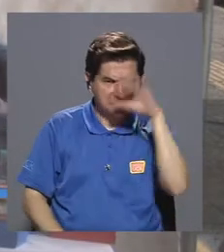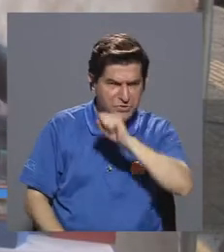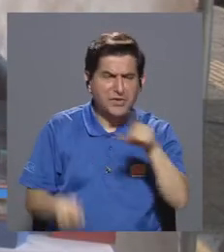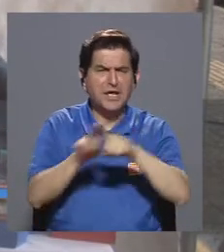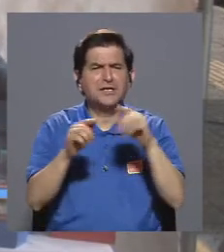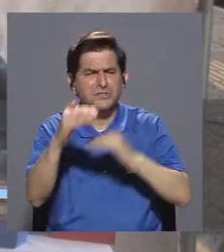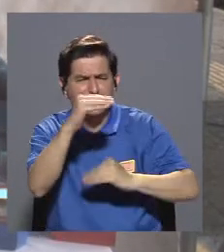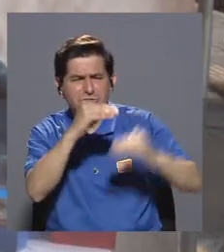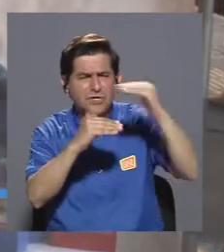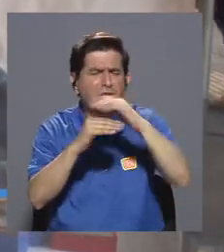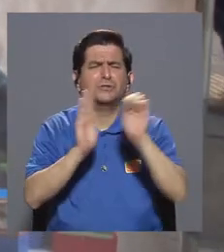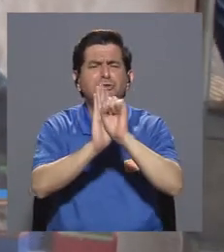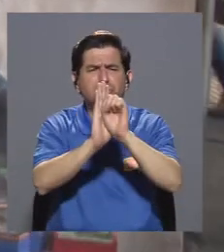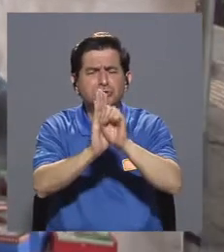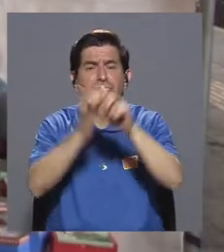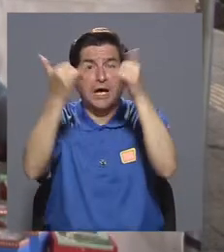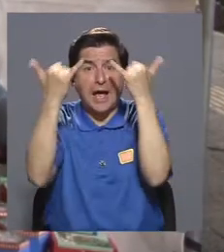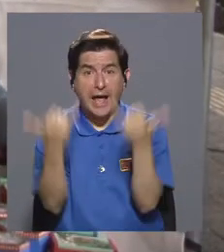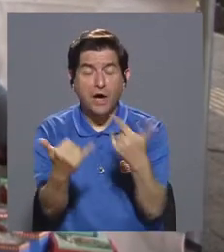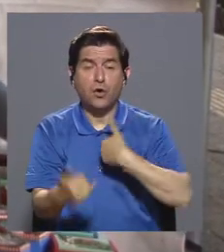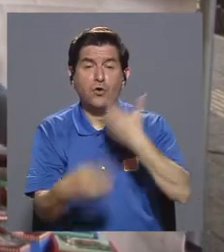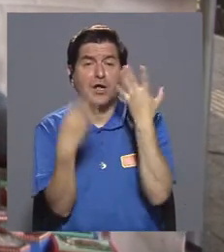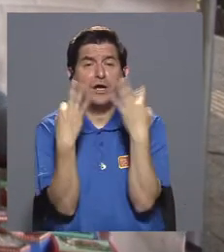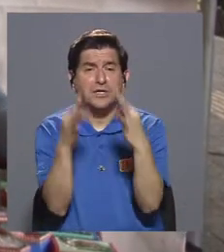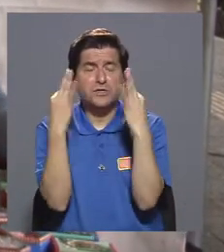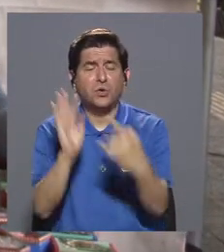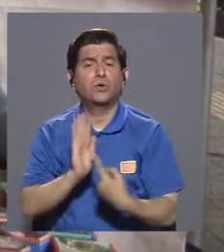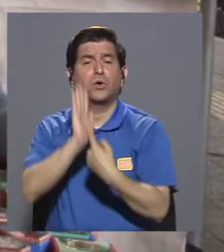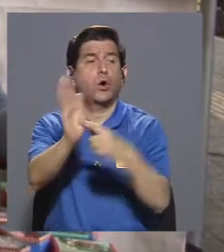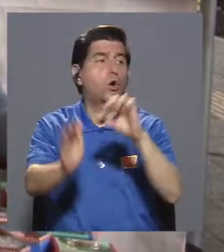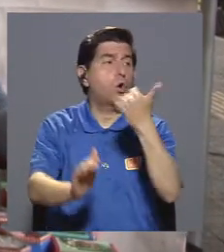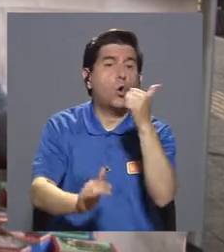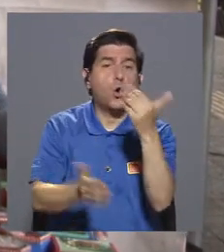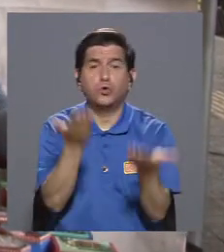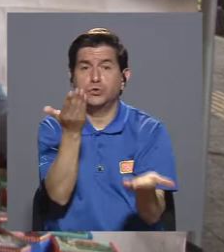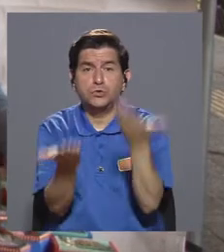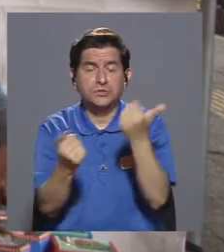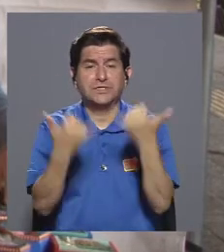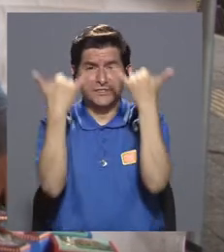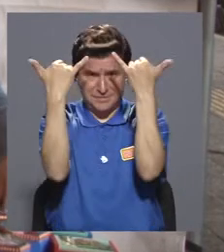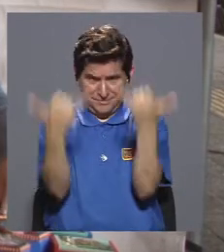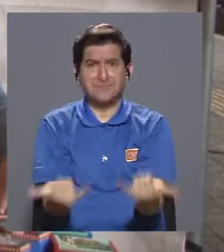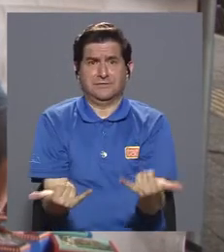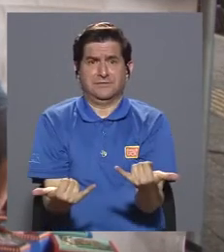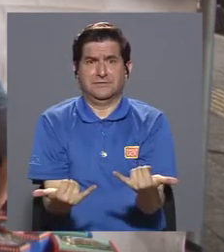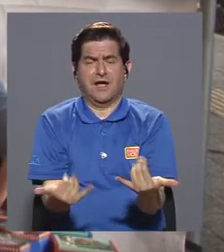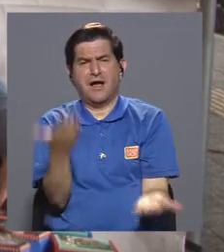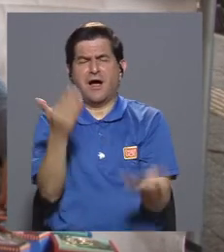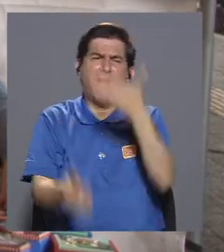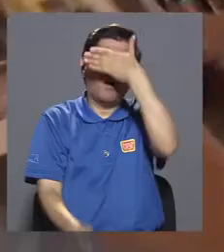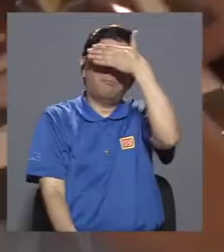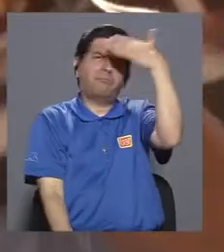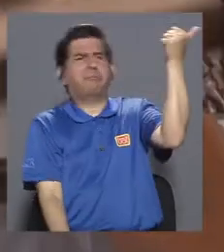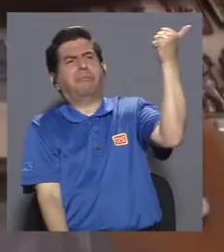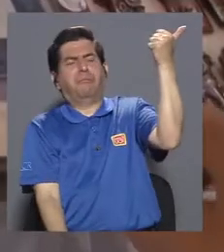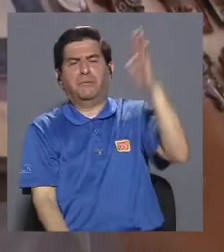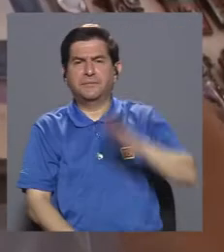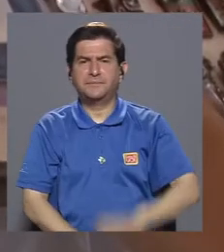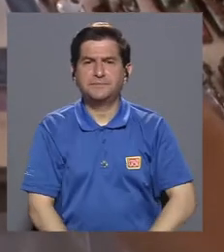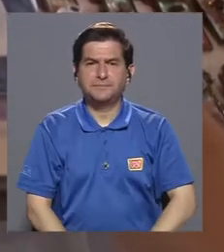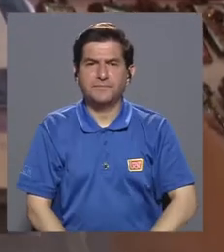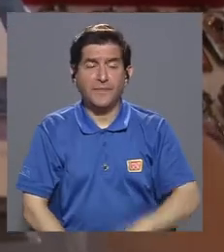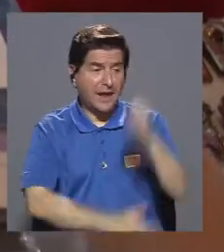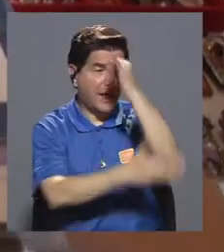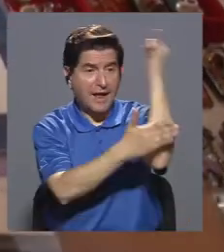reconocibles, y también con edificios emblemáticos, y ahora he estado como tratando de rescatar otros como que ya han sido un poco olvidados,